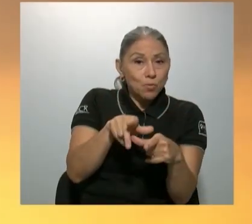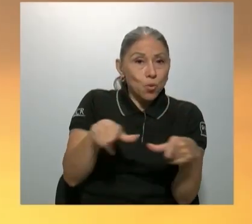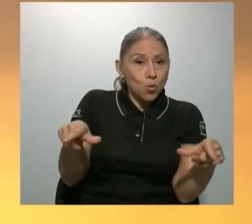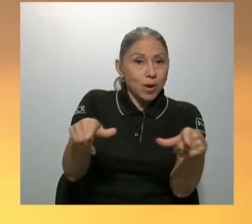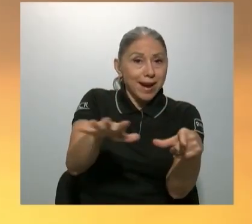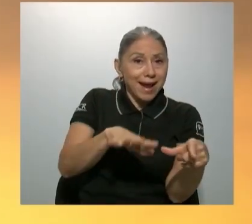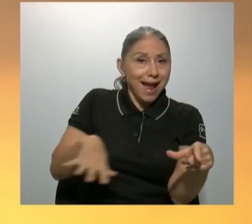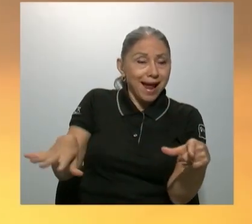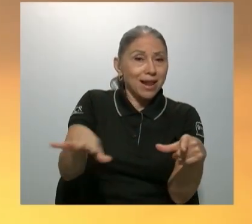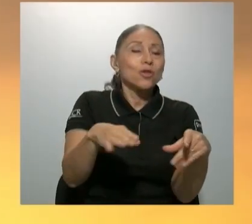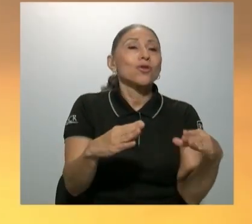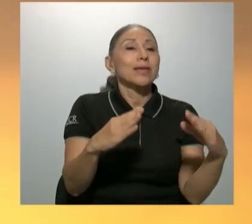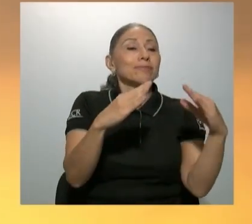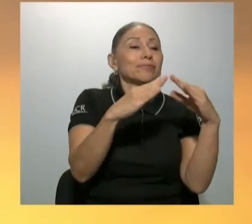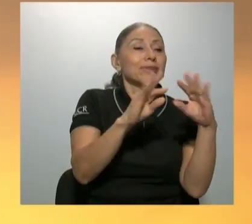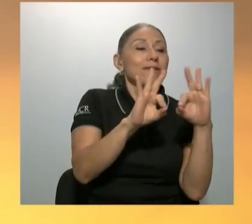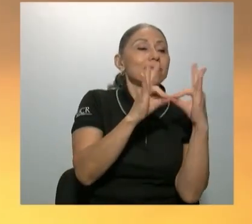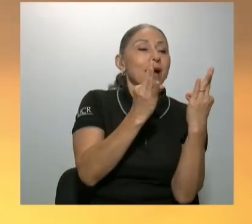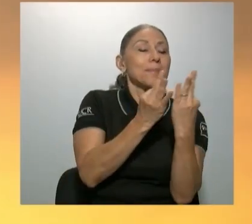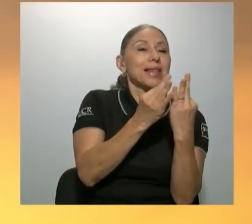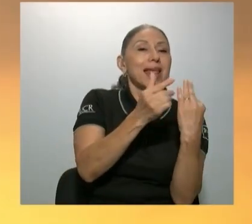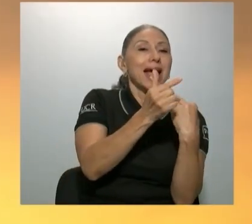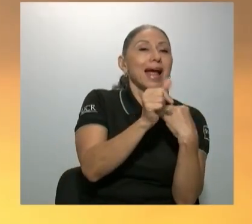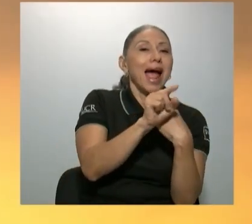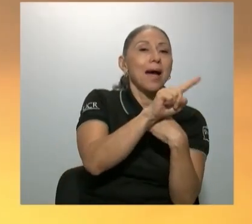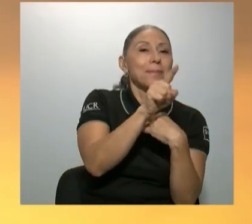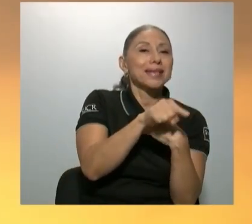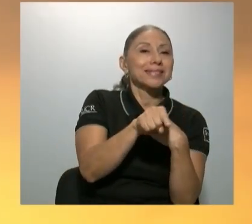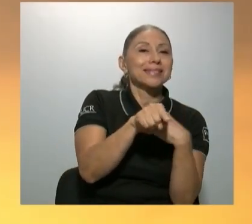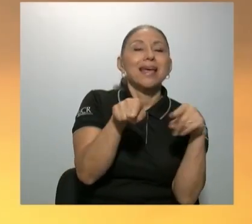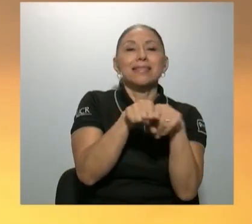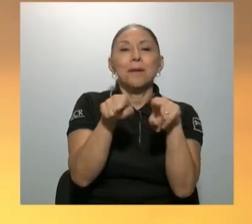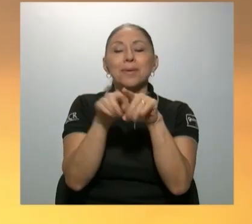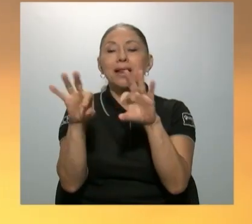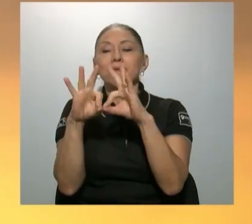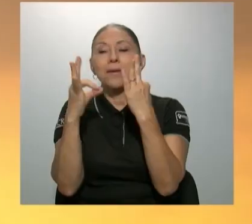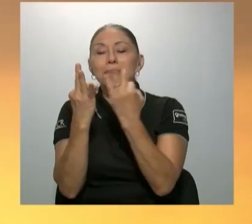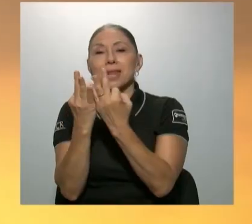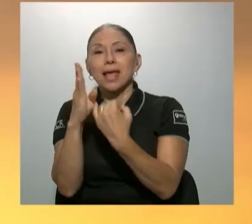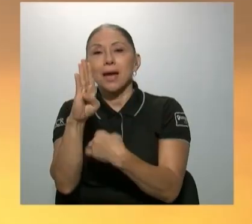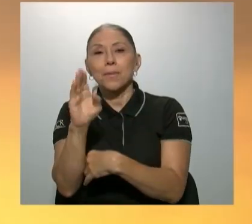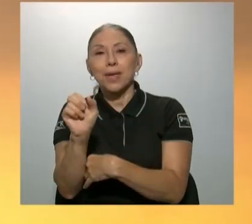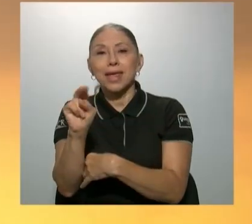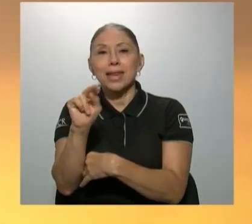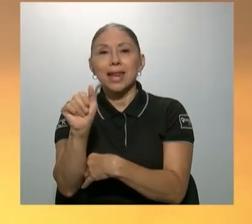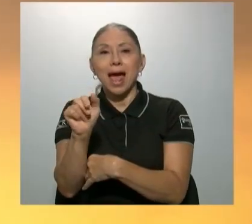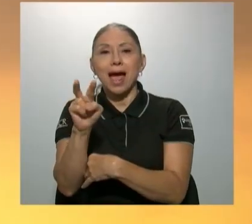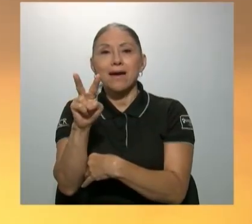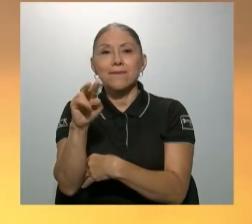Gámez, también la familia Benavides, y de alguna manera él podía,